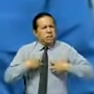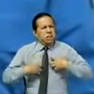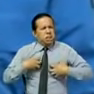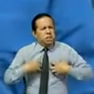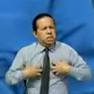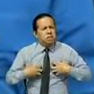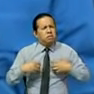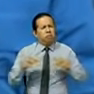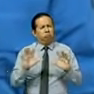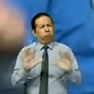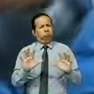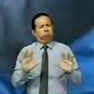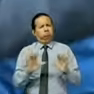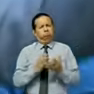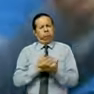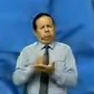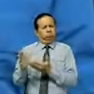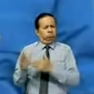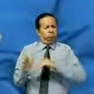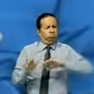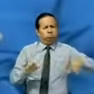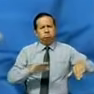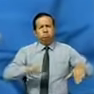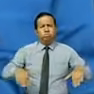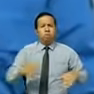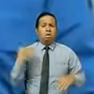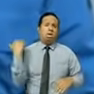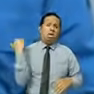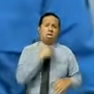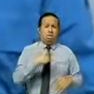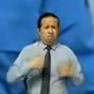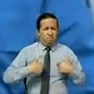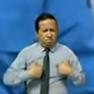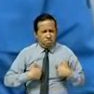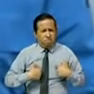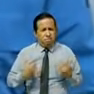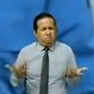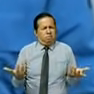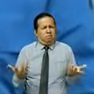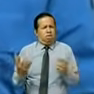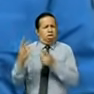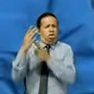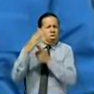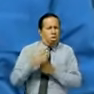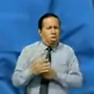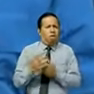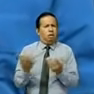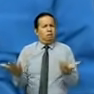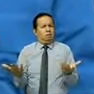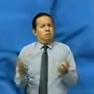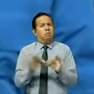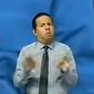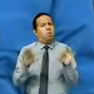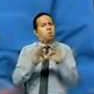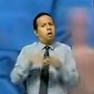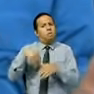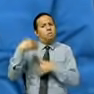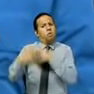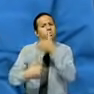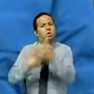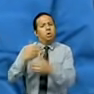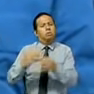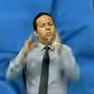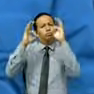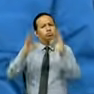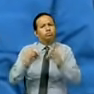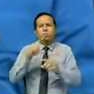querer solamente volarle la cabeza al alcalde, de querer solamente violentar los debidos procesos, porque a lo mejor no